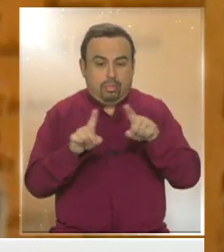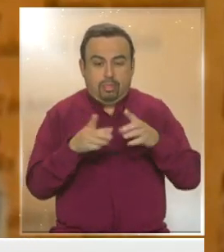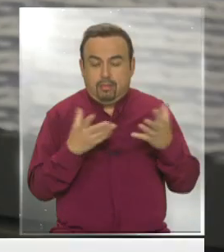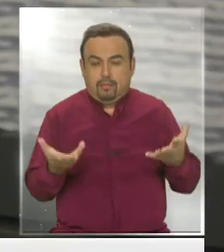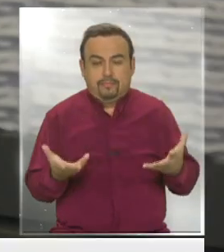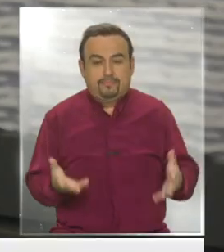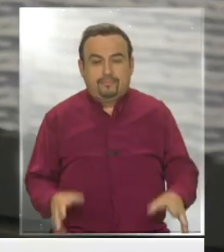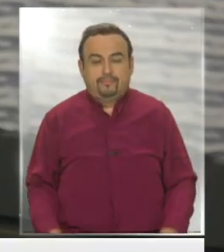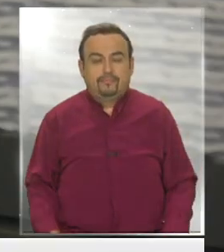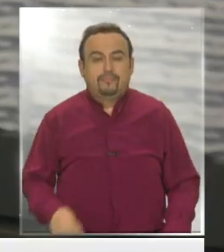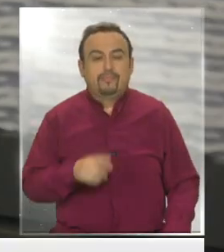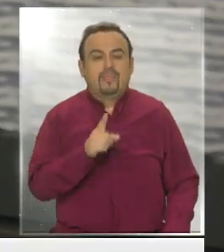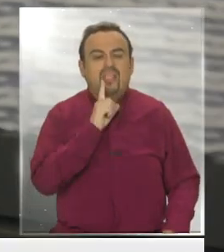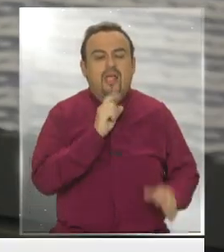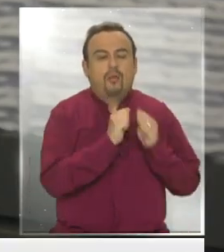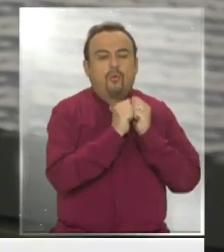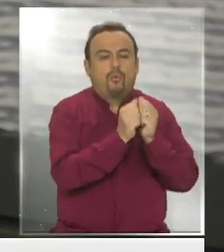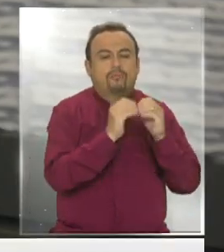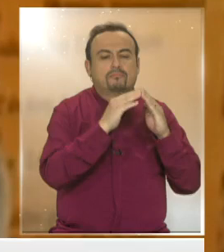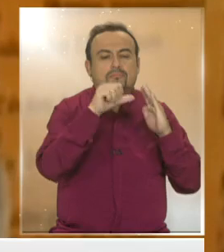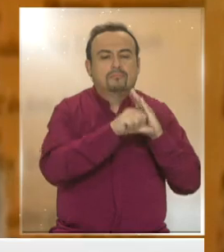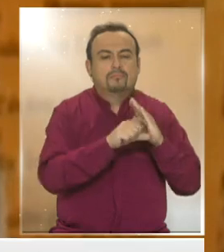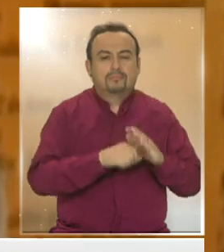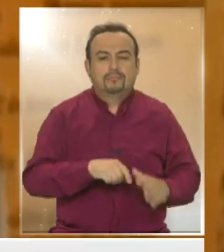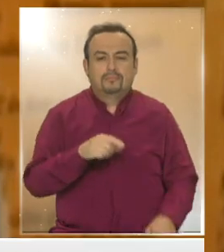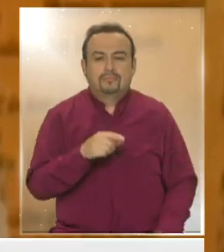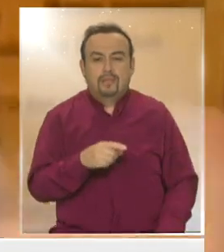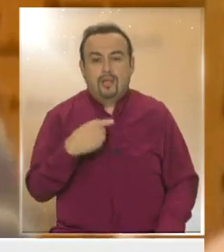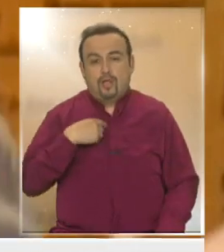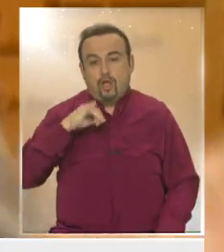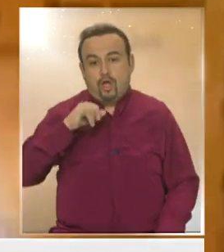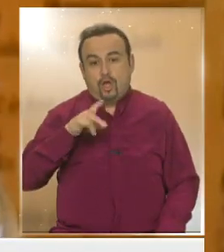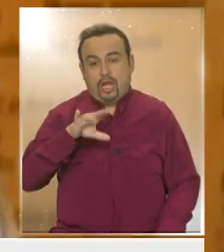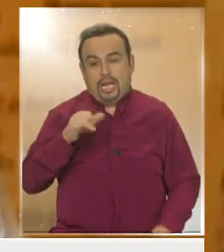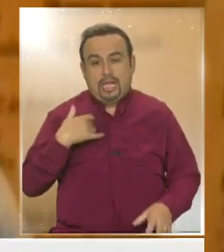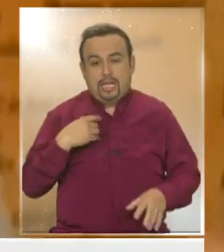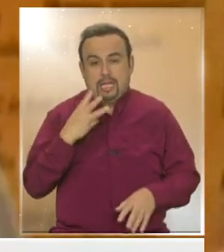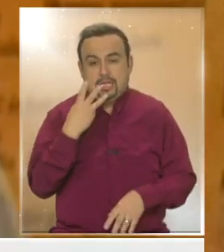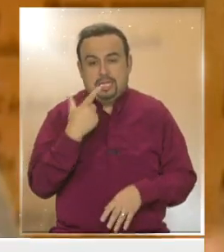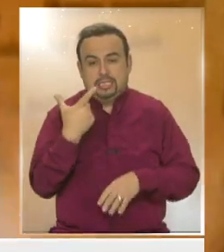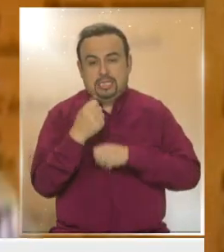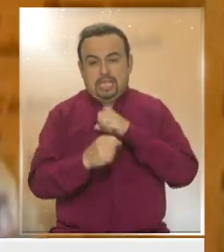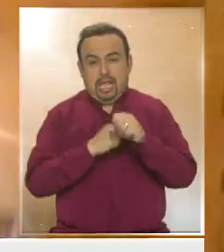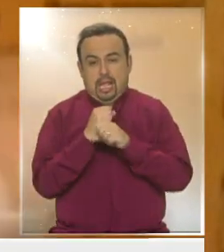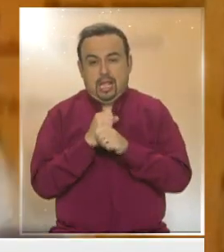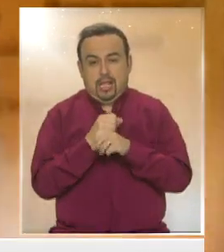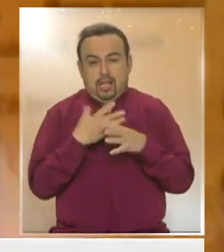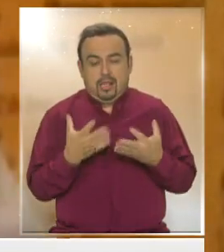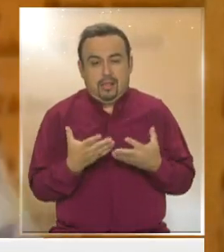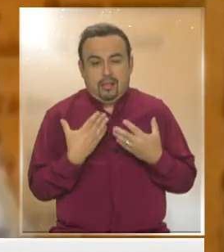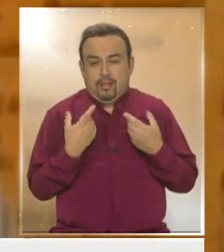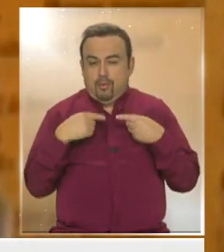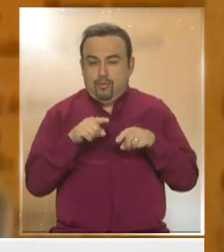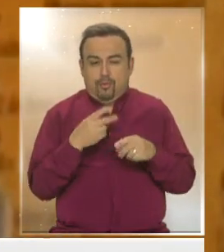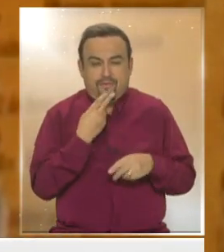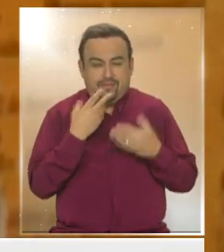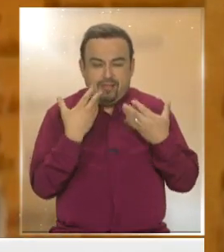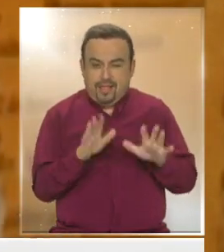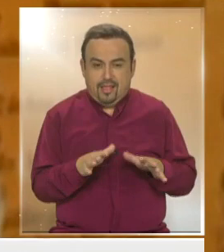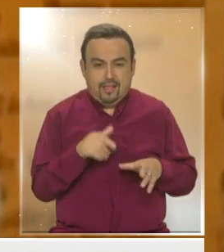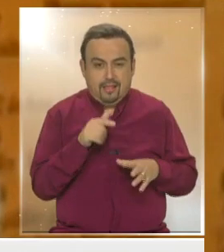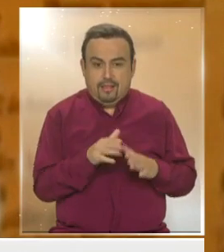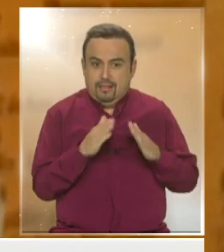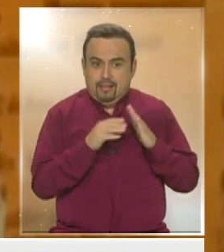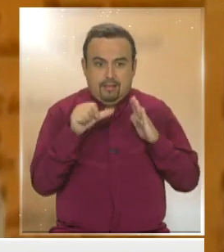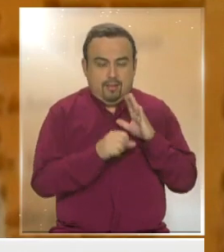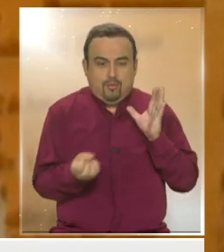todas partes. ¿Quién te está acompañando en esta cuarentena? Jorge, como los 37 años pasados que habíamos vivido todo, esto ha